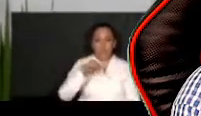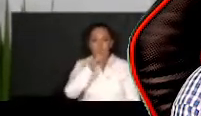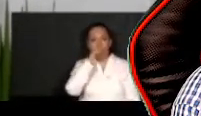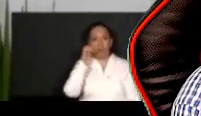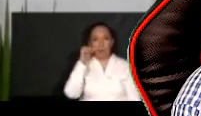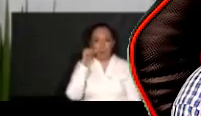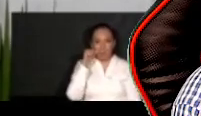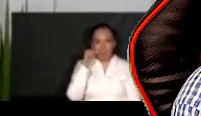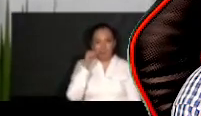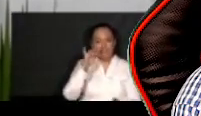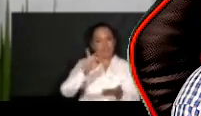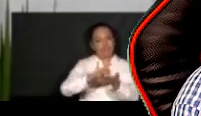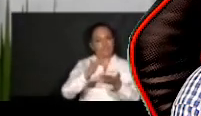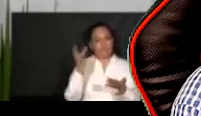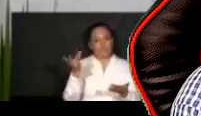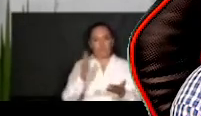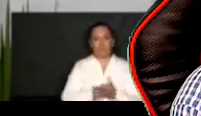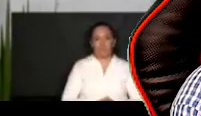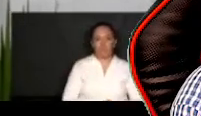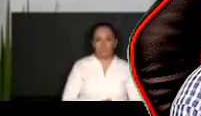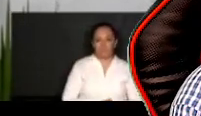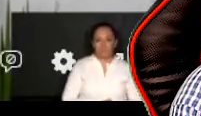Gracias.